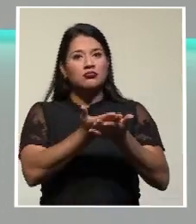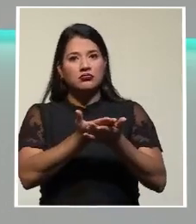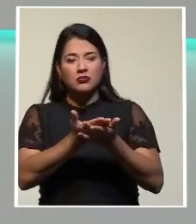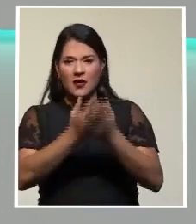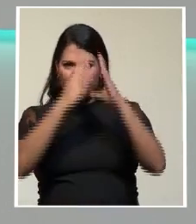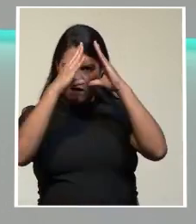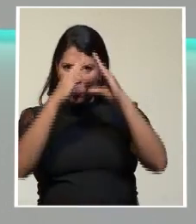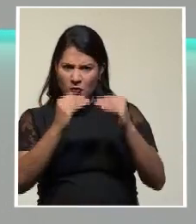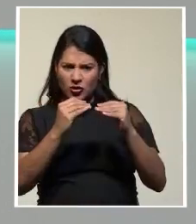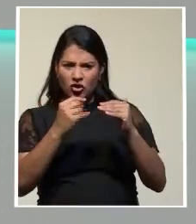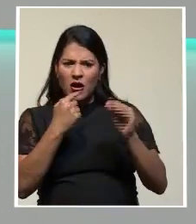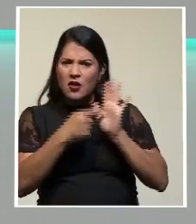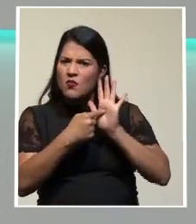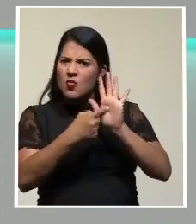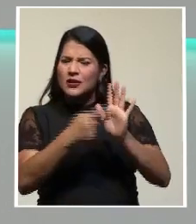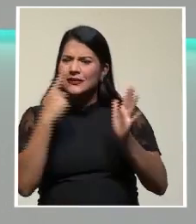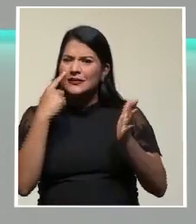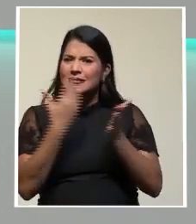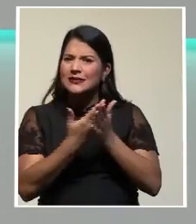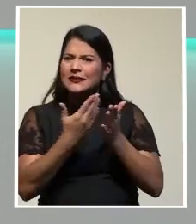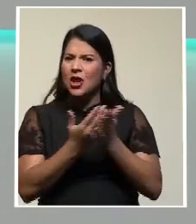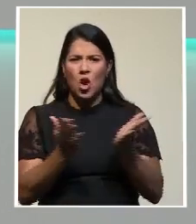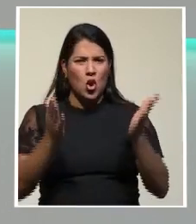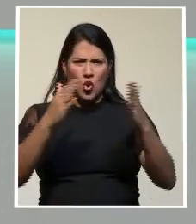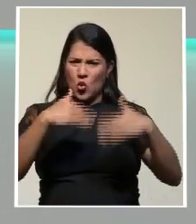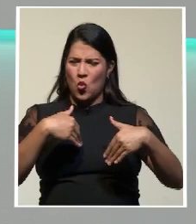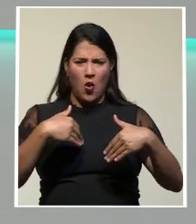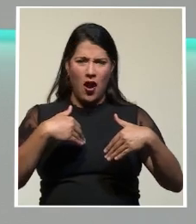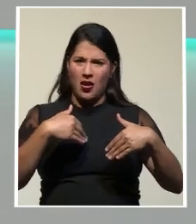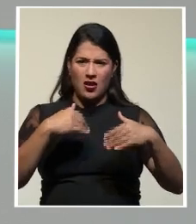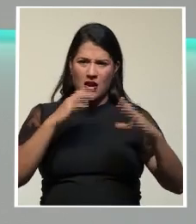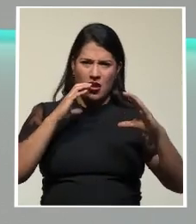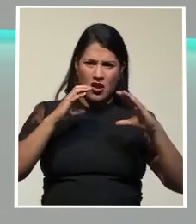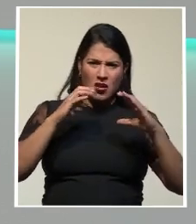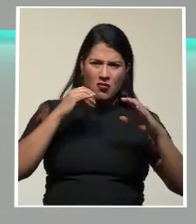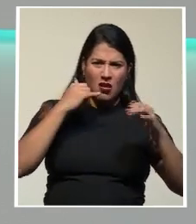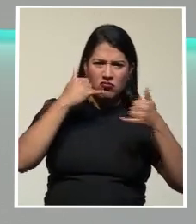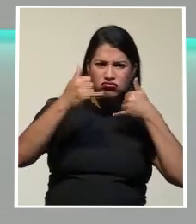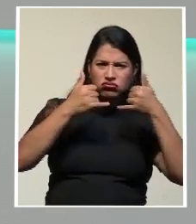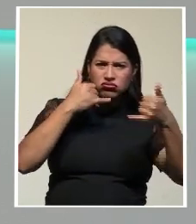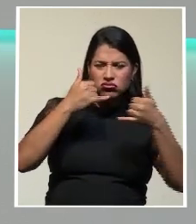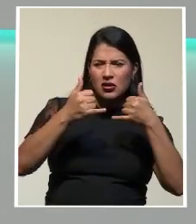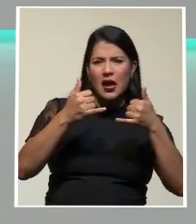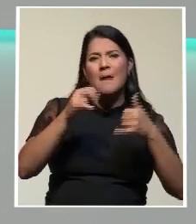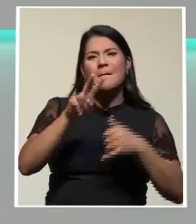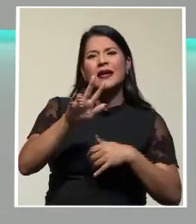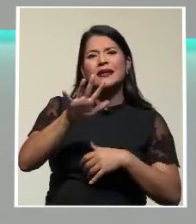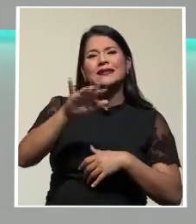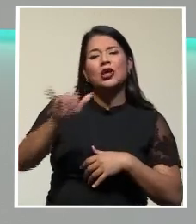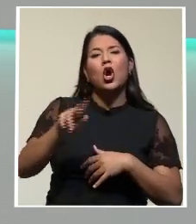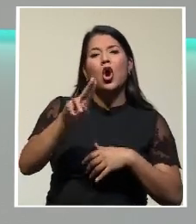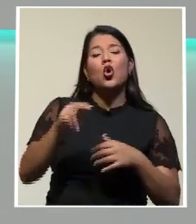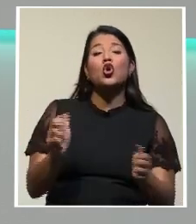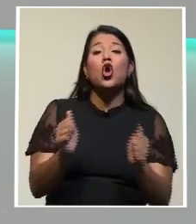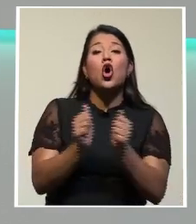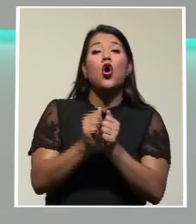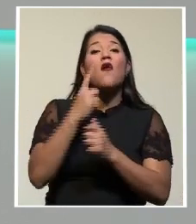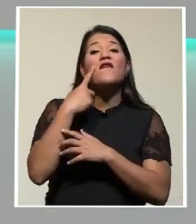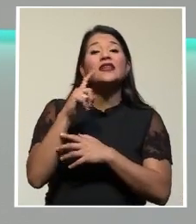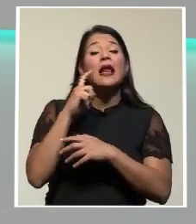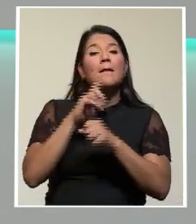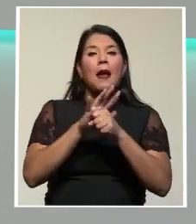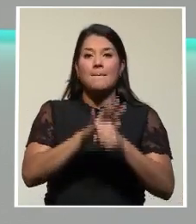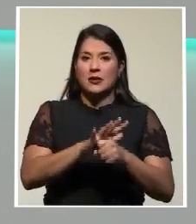revela que no existen comunicaciones del 25 de junio para con la ex fiscal para presionarla, tal y como